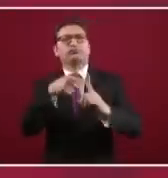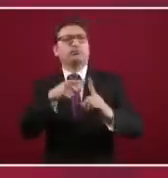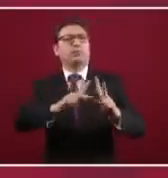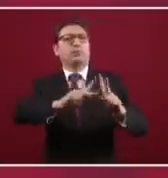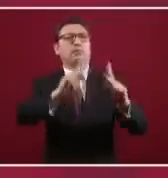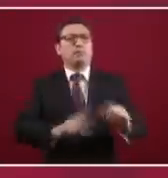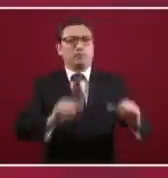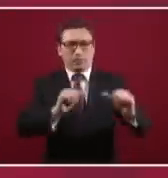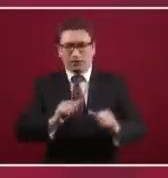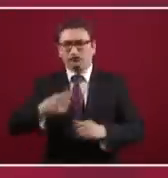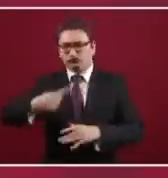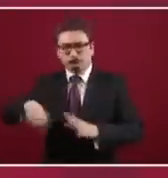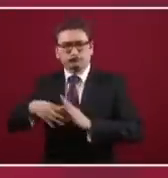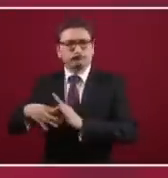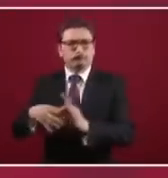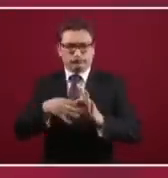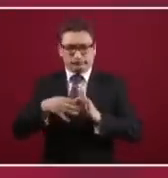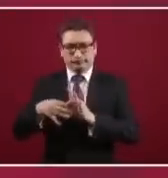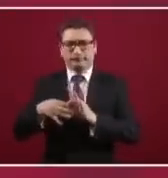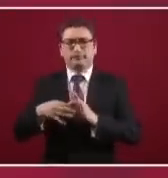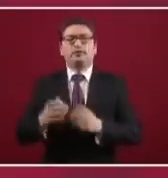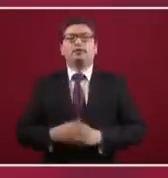que se atienda